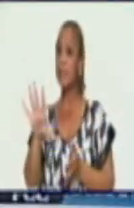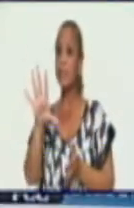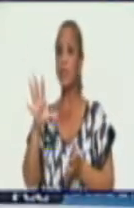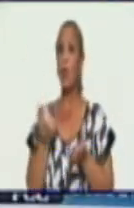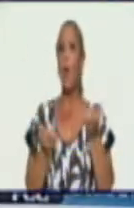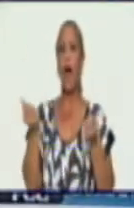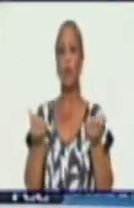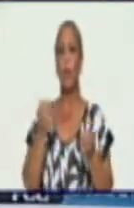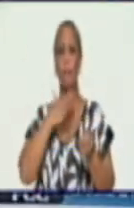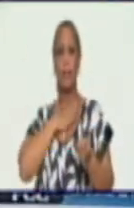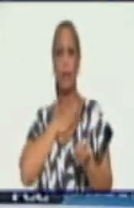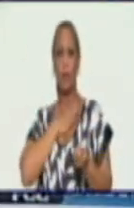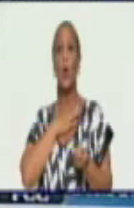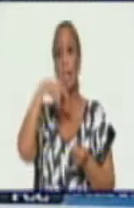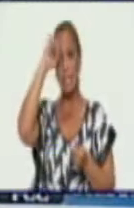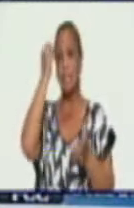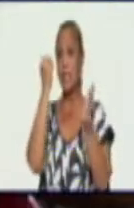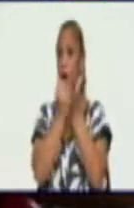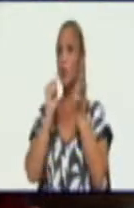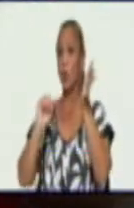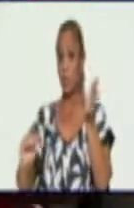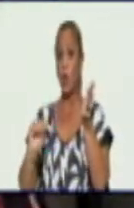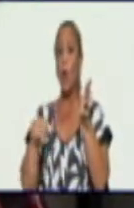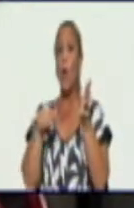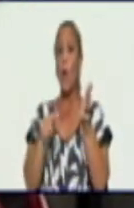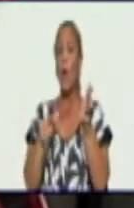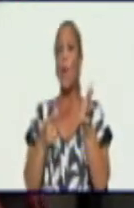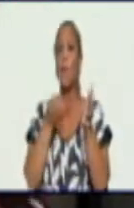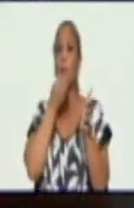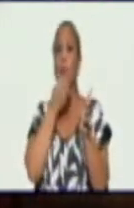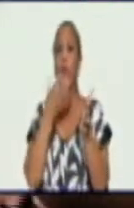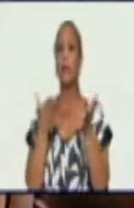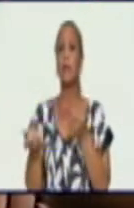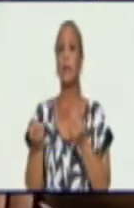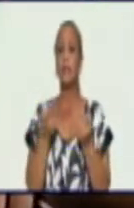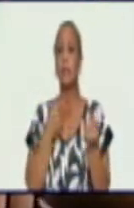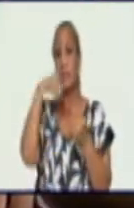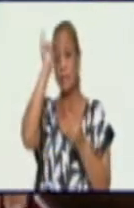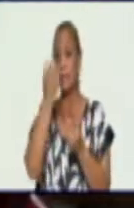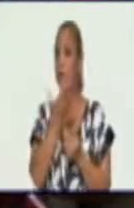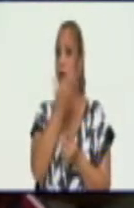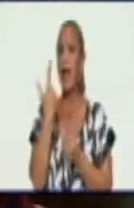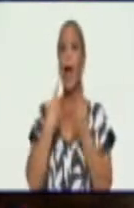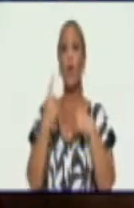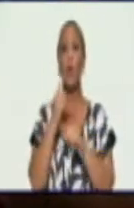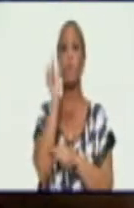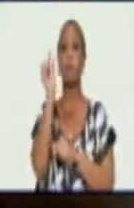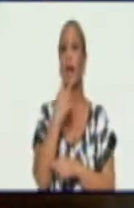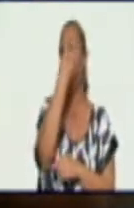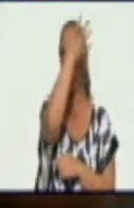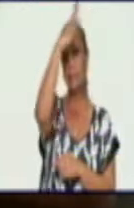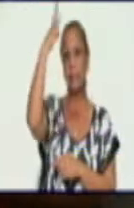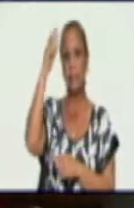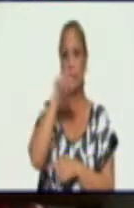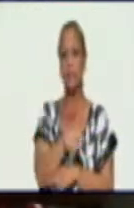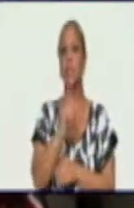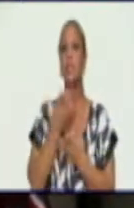autorizados a circular, que van a seguir así, que son los que transportan en determinado momento. Vinieron viajeros internacionales, llegaron a una instalación nuestra, están de